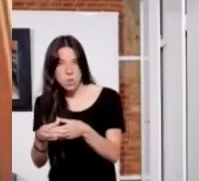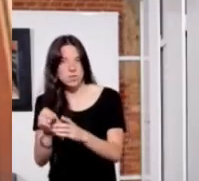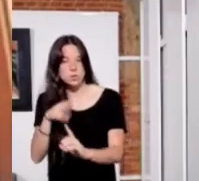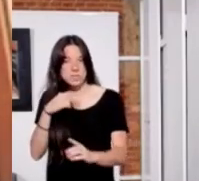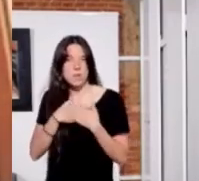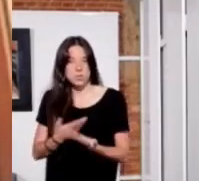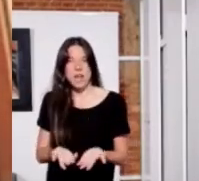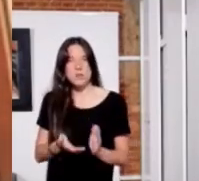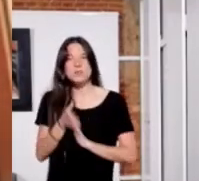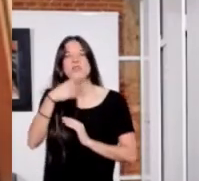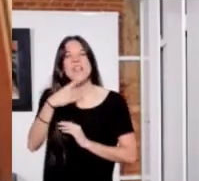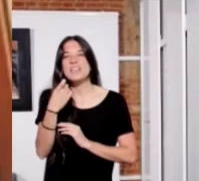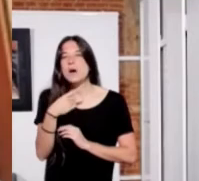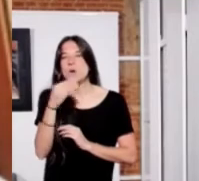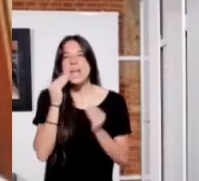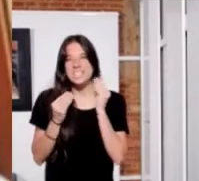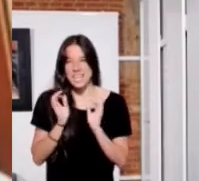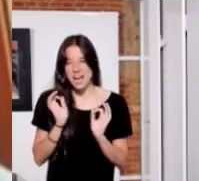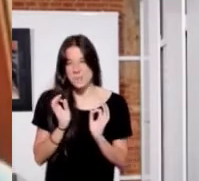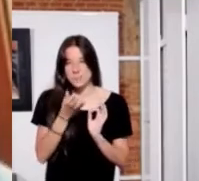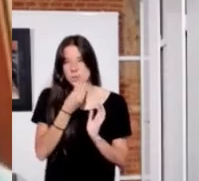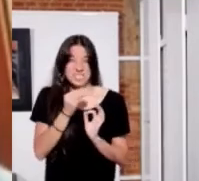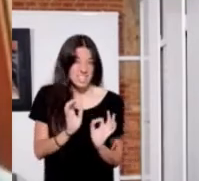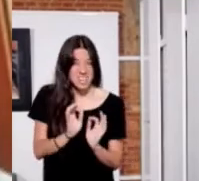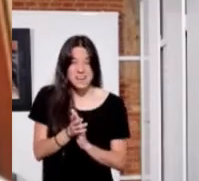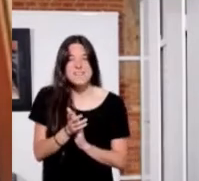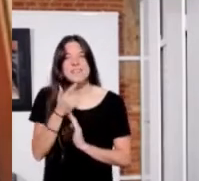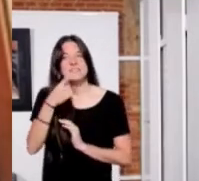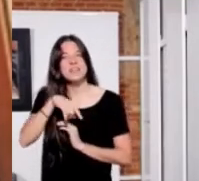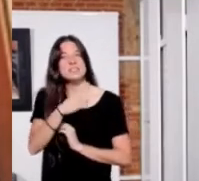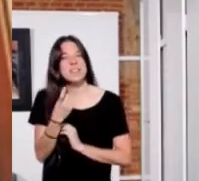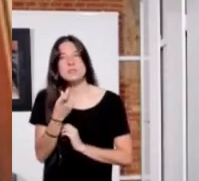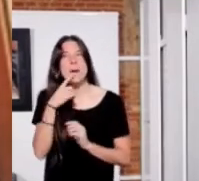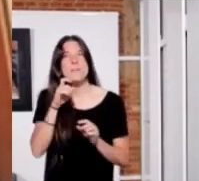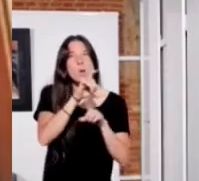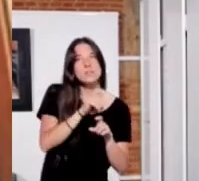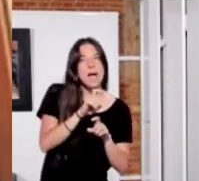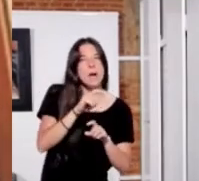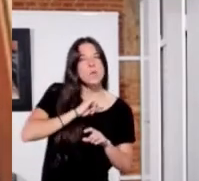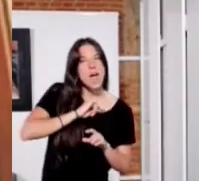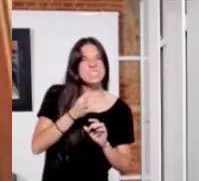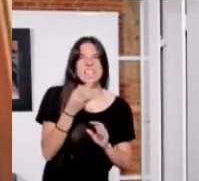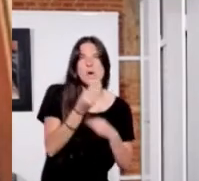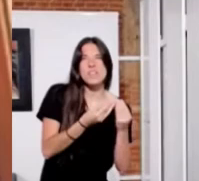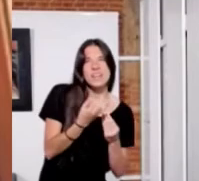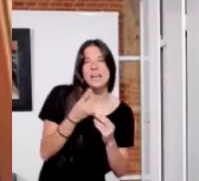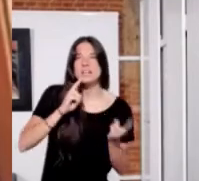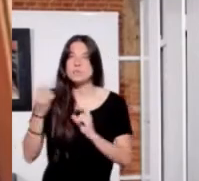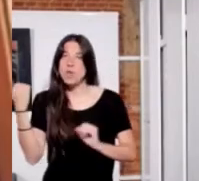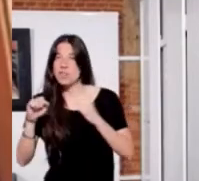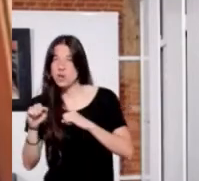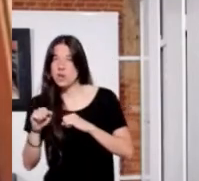más ética que mera moral. La pregunta moral es ¿qué debo hacer? La respuesta es una acción. La pregunta ética es ¿por qué debo hacerlo? Y la respuesta es un